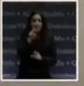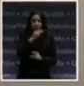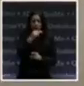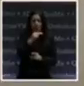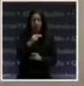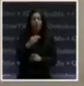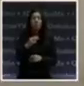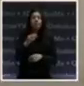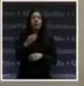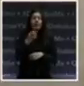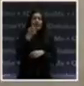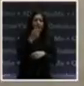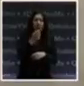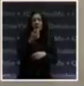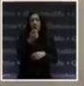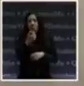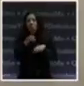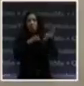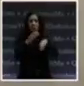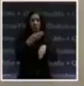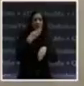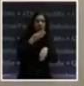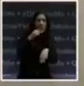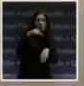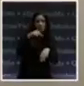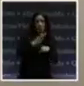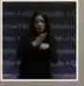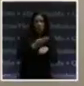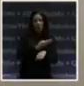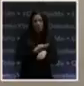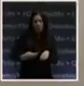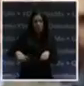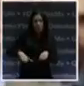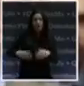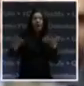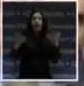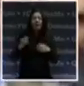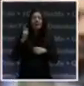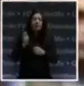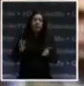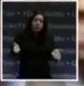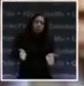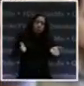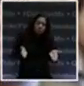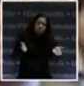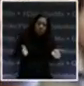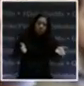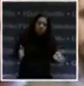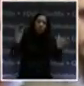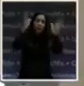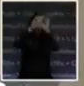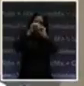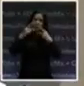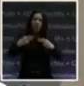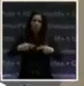las pocas cosas buenas que ha hecho esta administración municipal es precisamente impulsar este consejo, porque hoy nos tiene en primer lugar